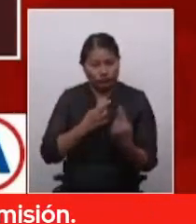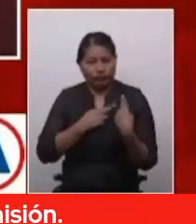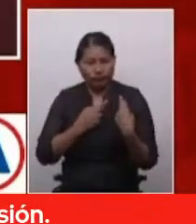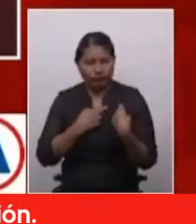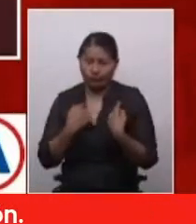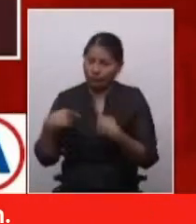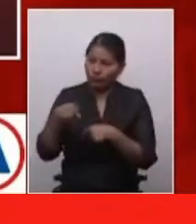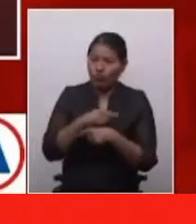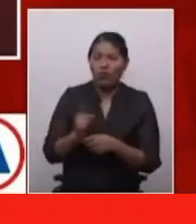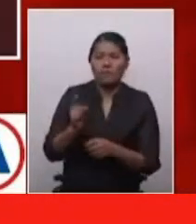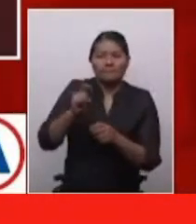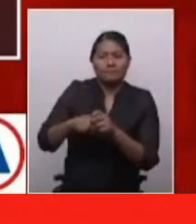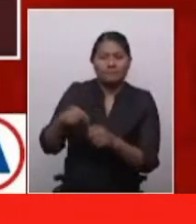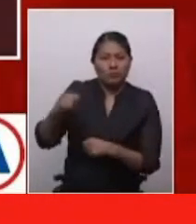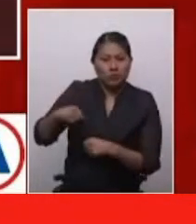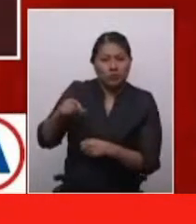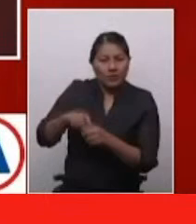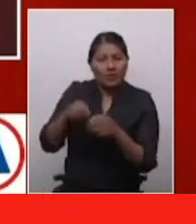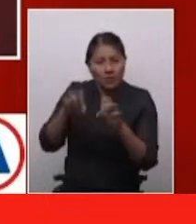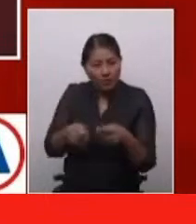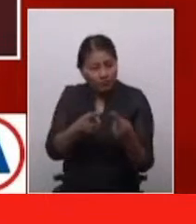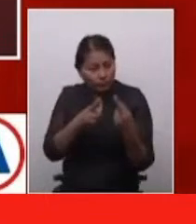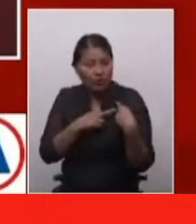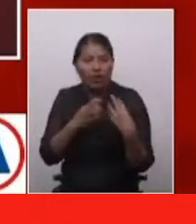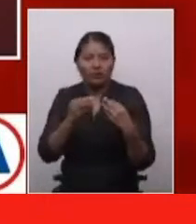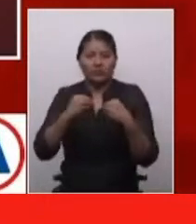el sillón municipal, vamos a ejercer ese liderazgo